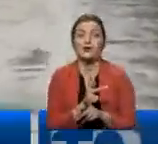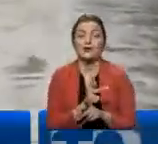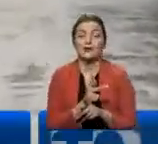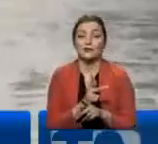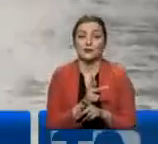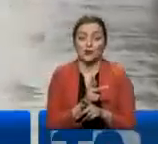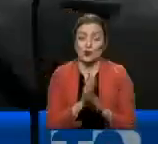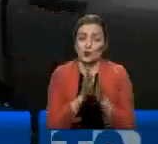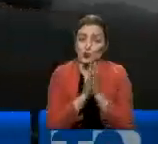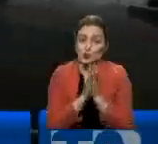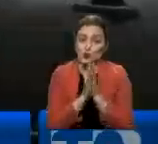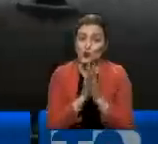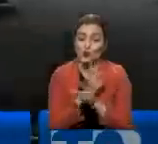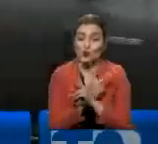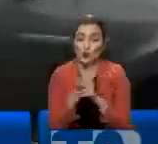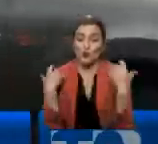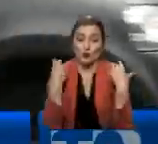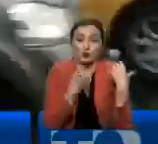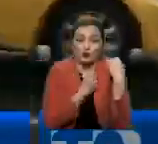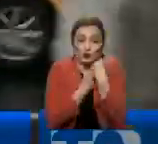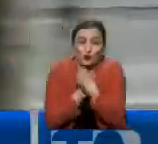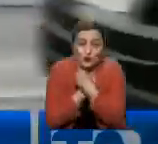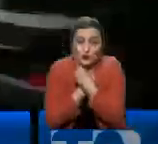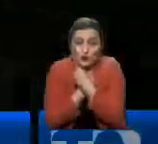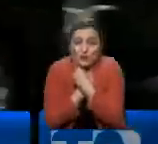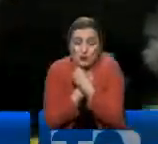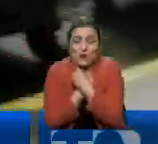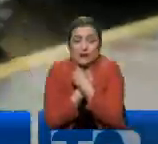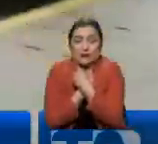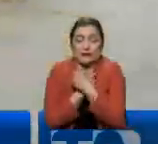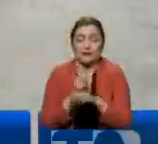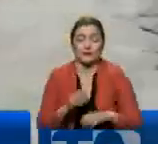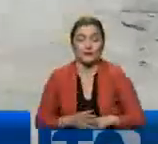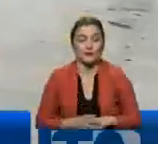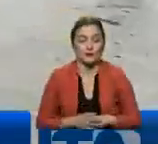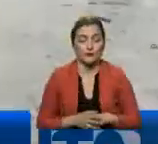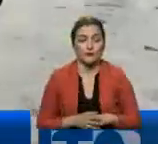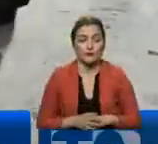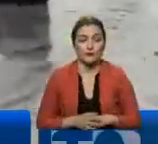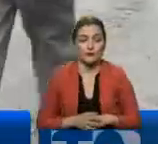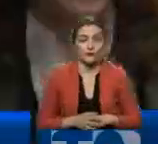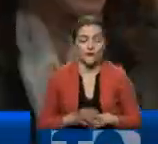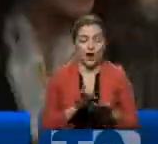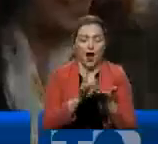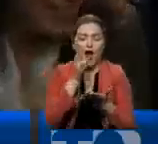tomar precauciones, vestimenta adecuada para las lluvias y el frío, vitamina C